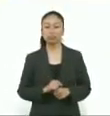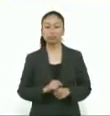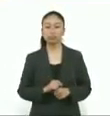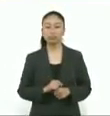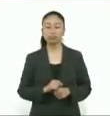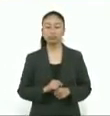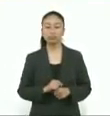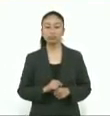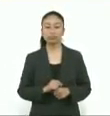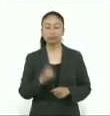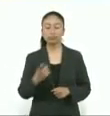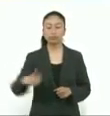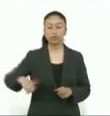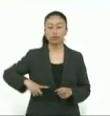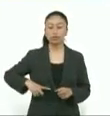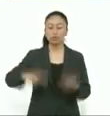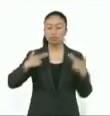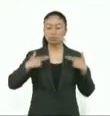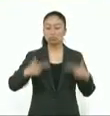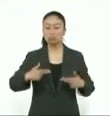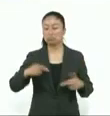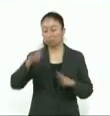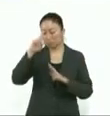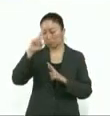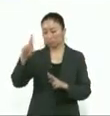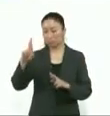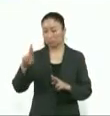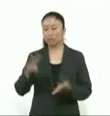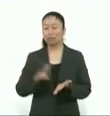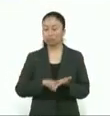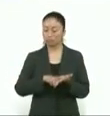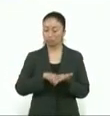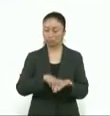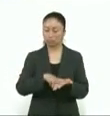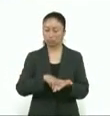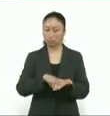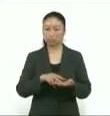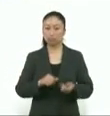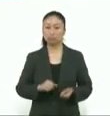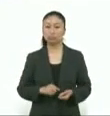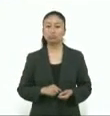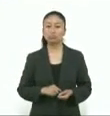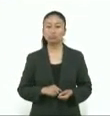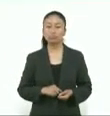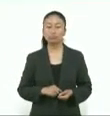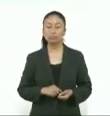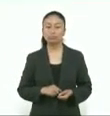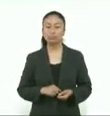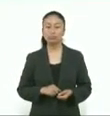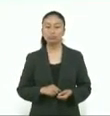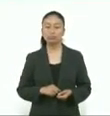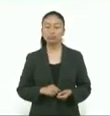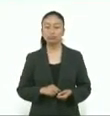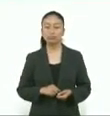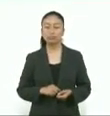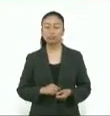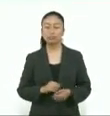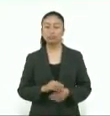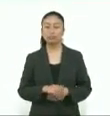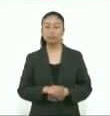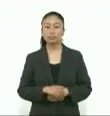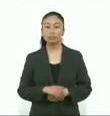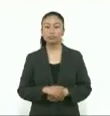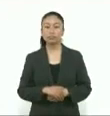gobierno humanista, con principios, sobre todo con los principios que nos da